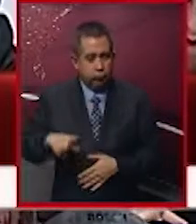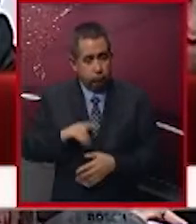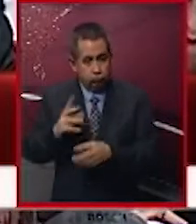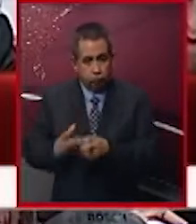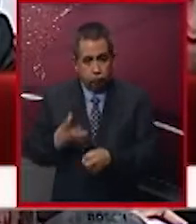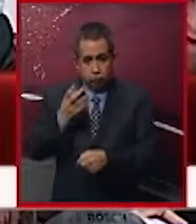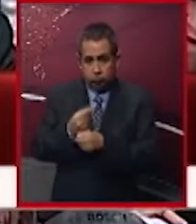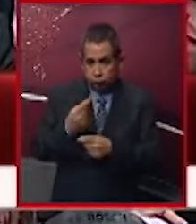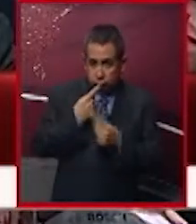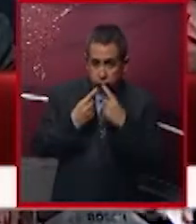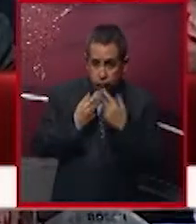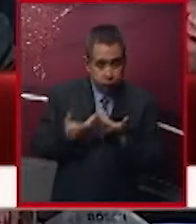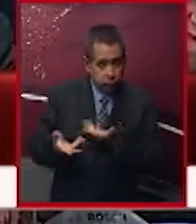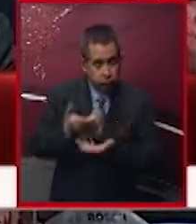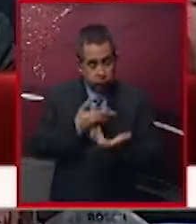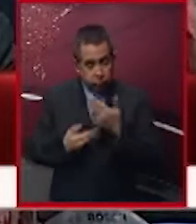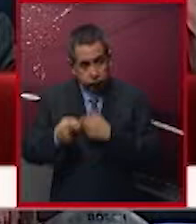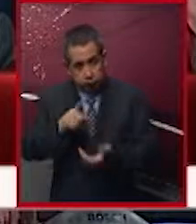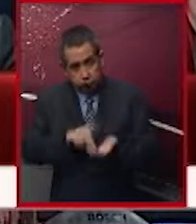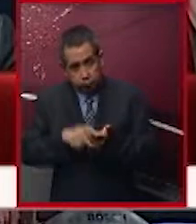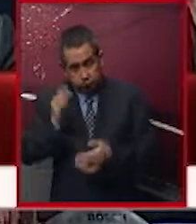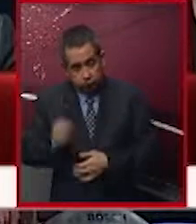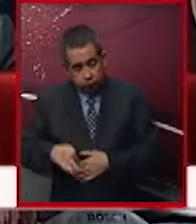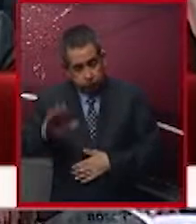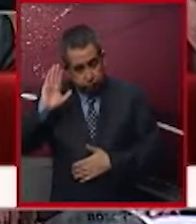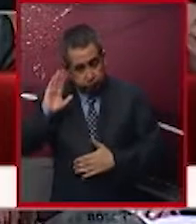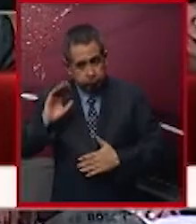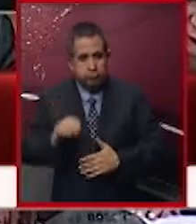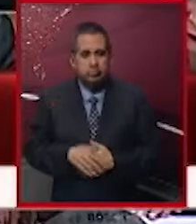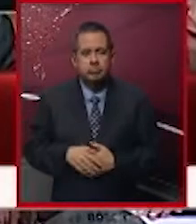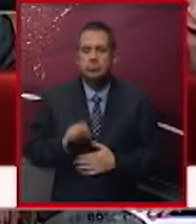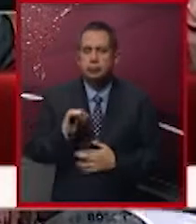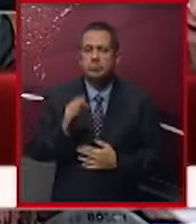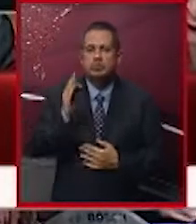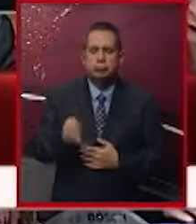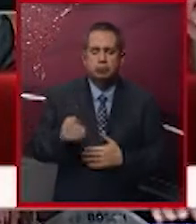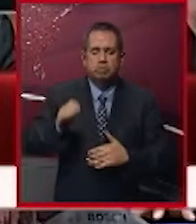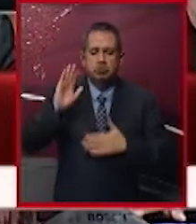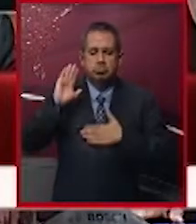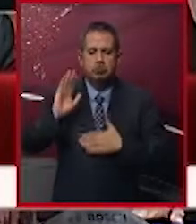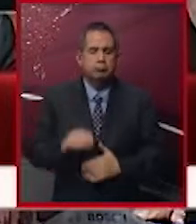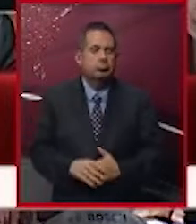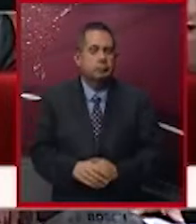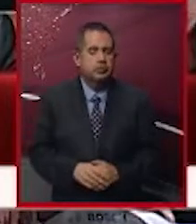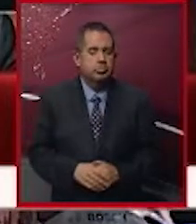enriquecer el diálogo entre los poderes legislativo y ejecutivo? Sí, protesto.